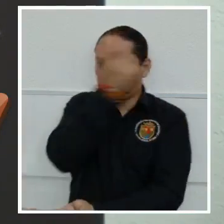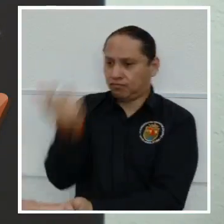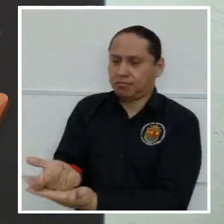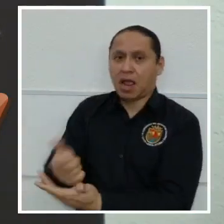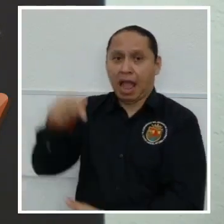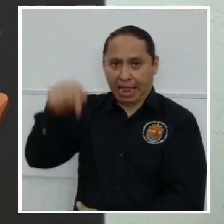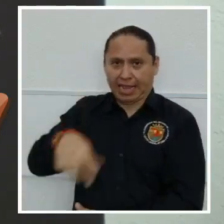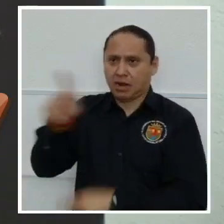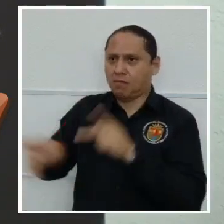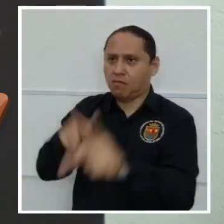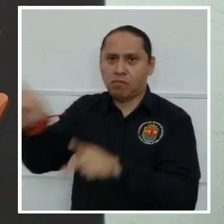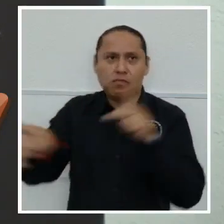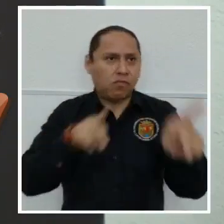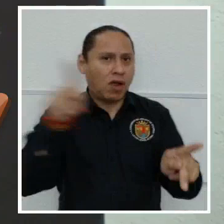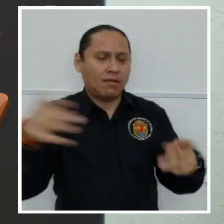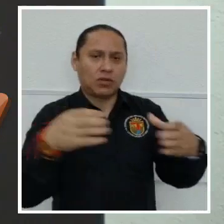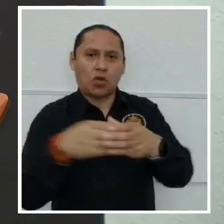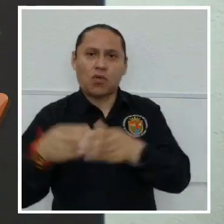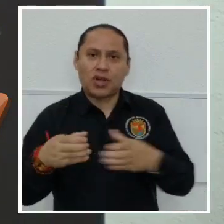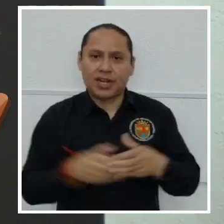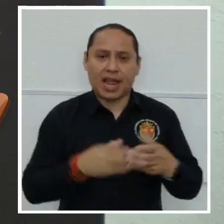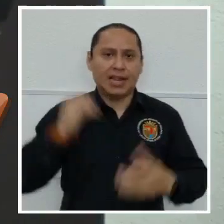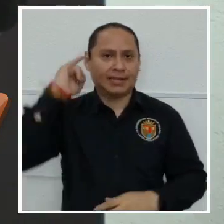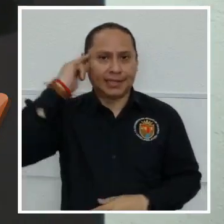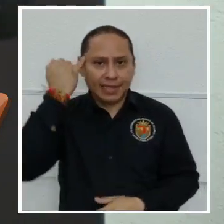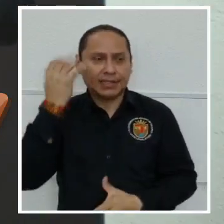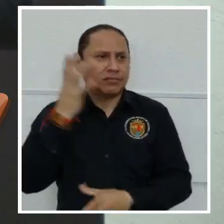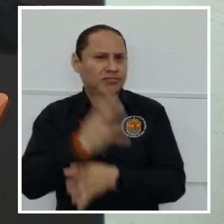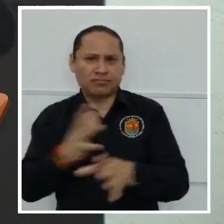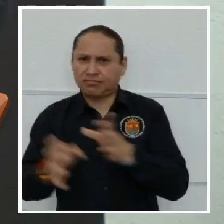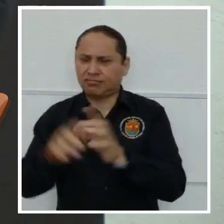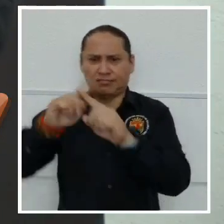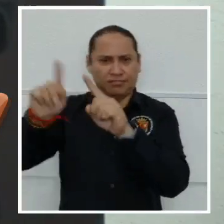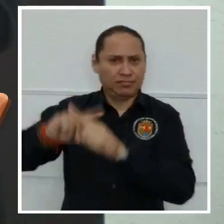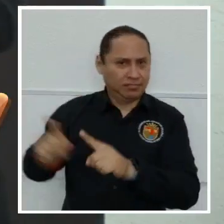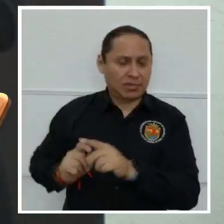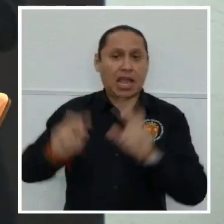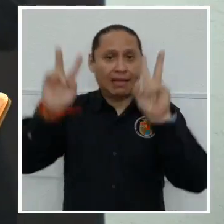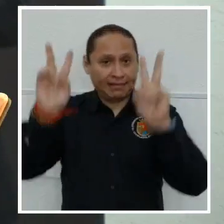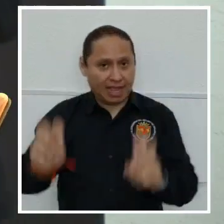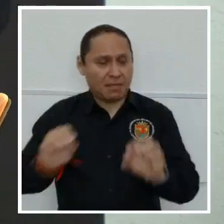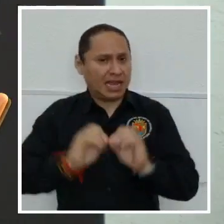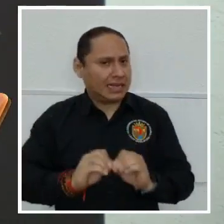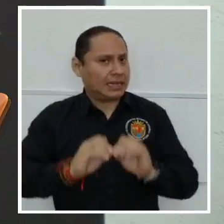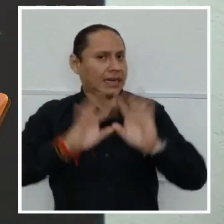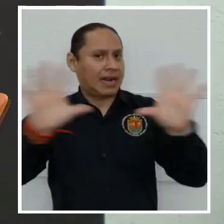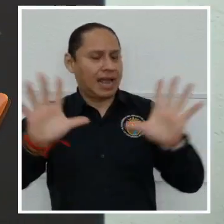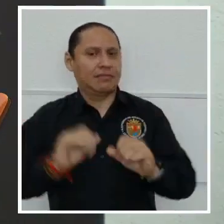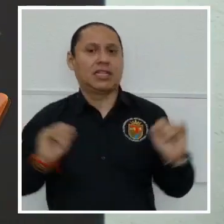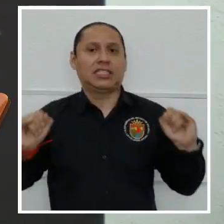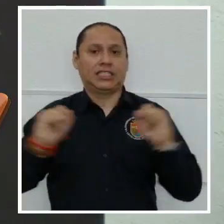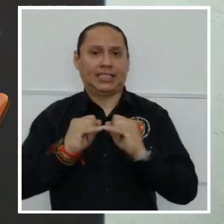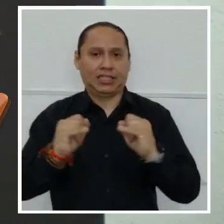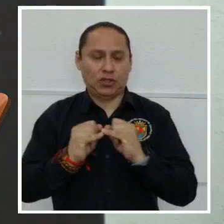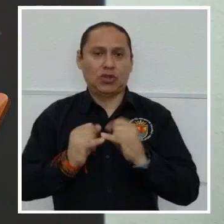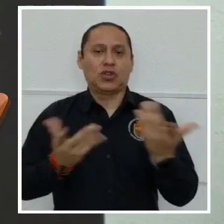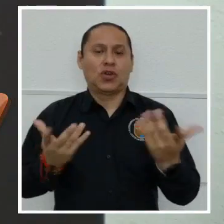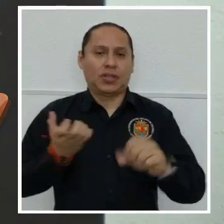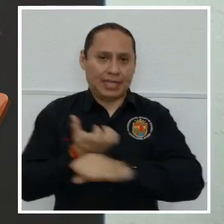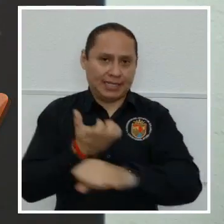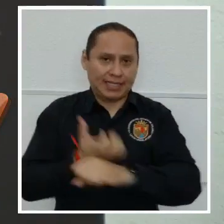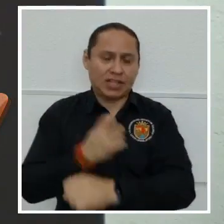sector rural este decreto entrando a nuestro tema hay que aclarar que el instituto estatal del